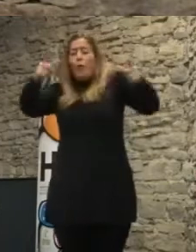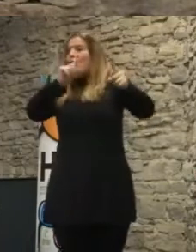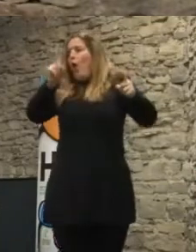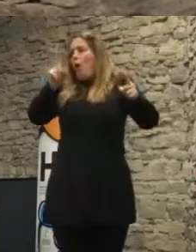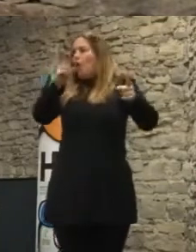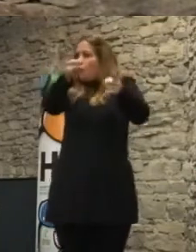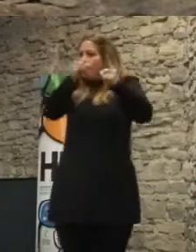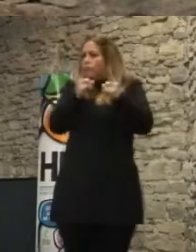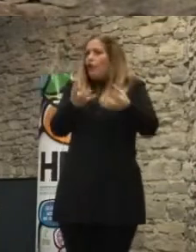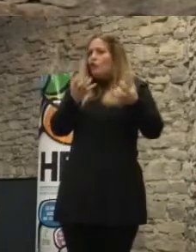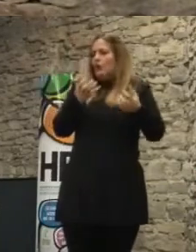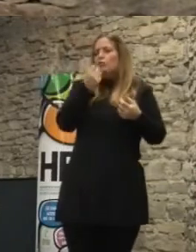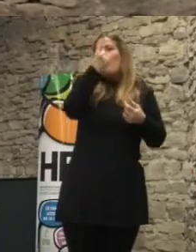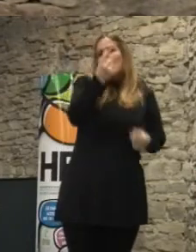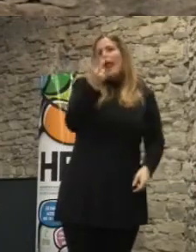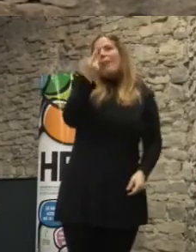cinco, siete, 14.